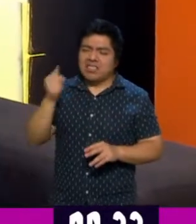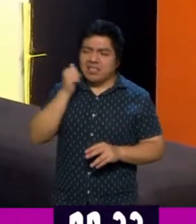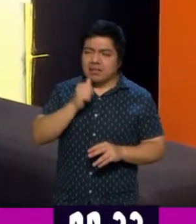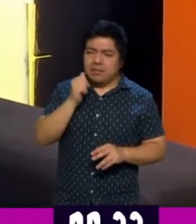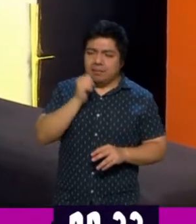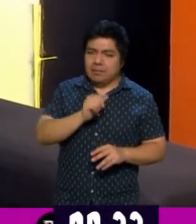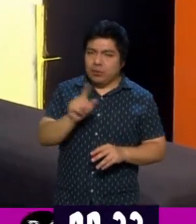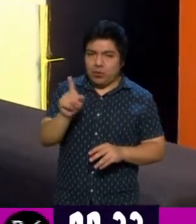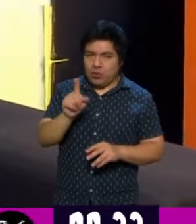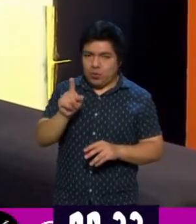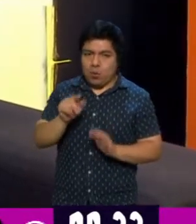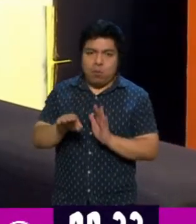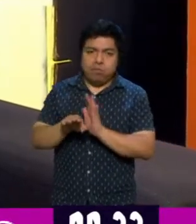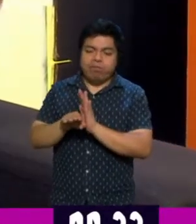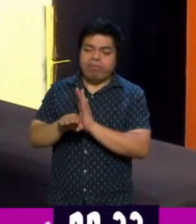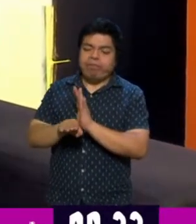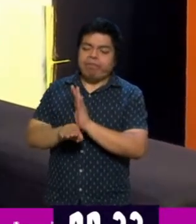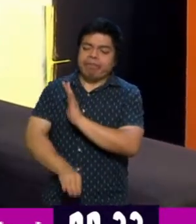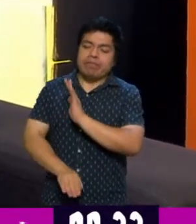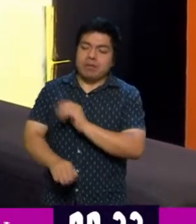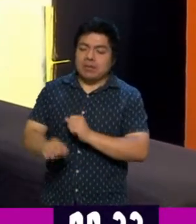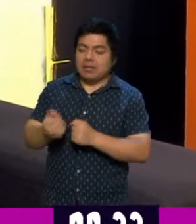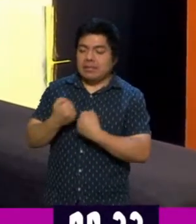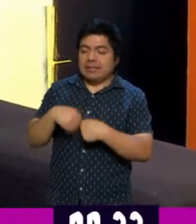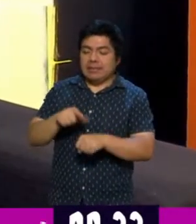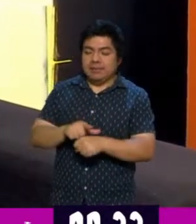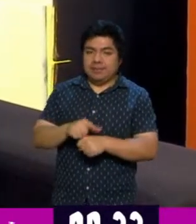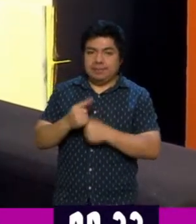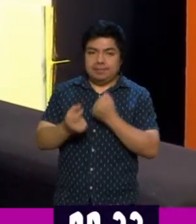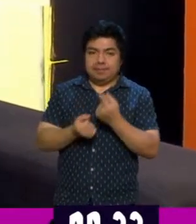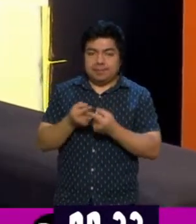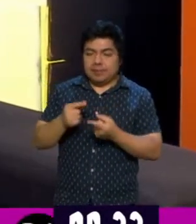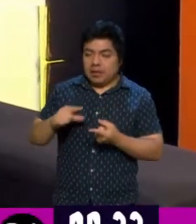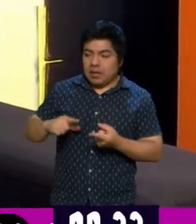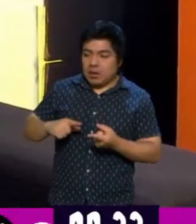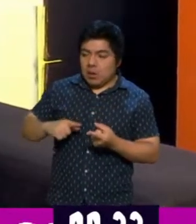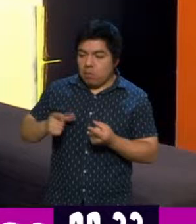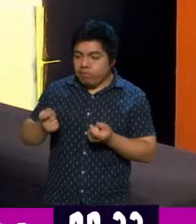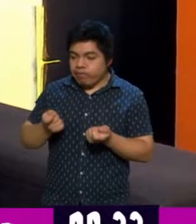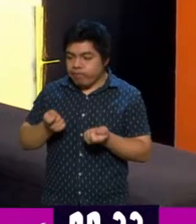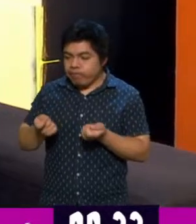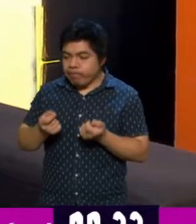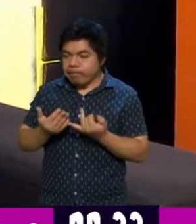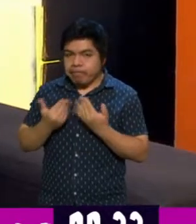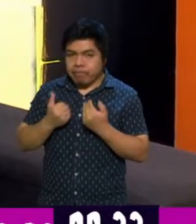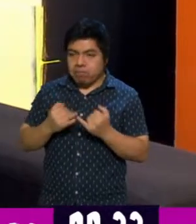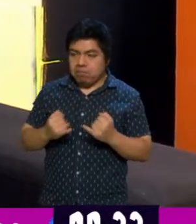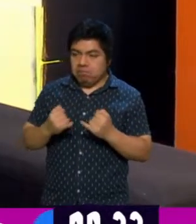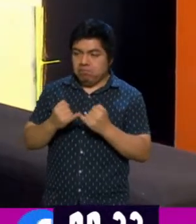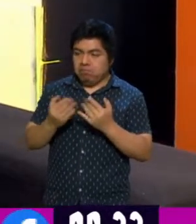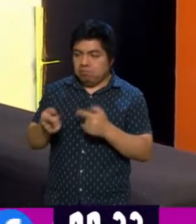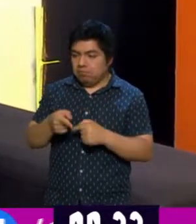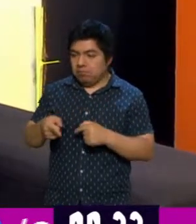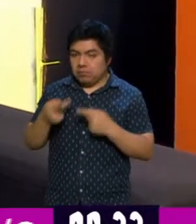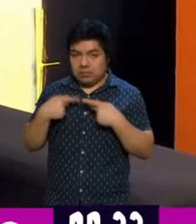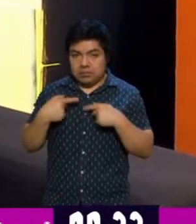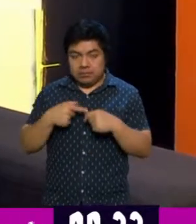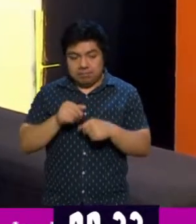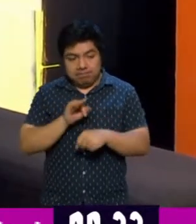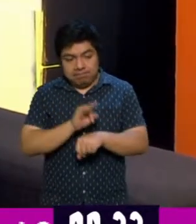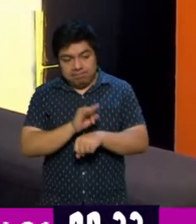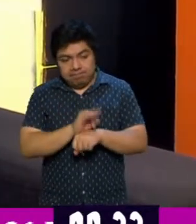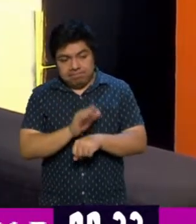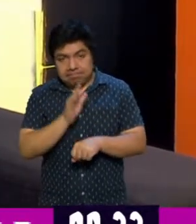con la degradación social y con la ausencia del Estado como institución para proteger a los